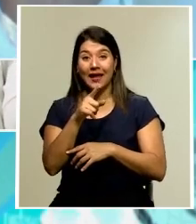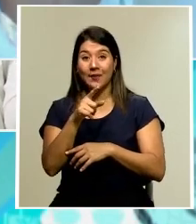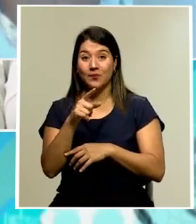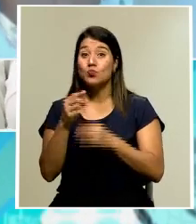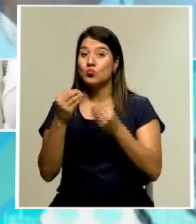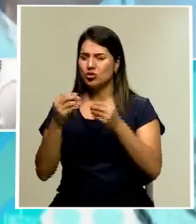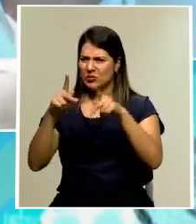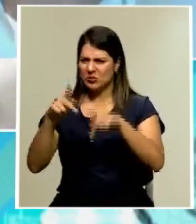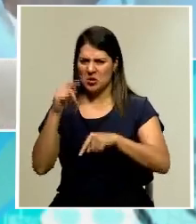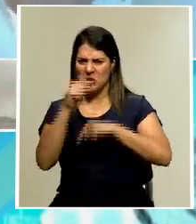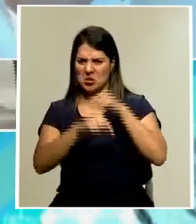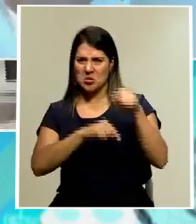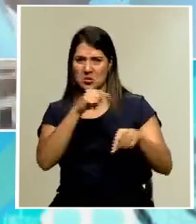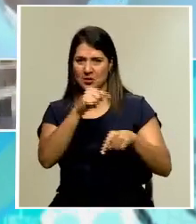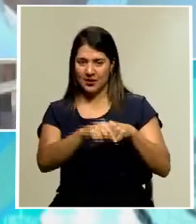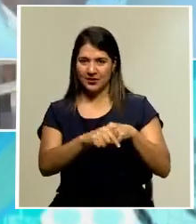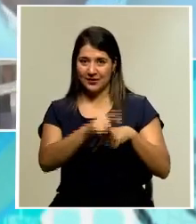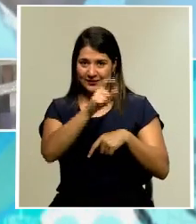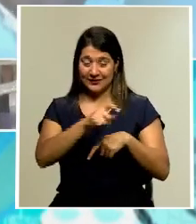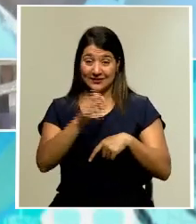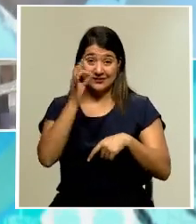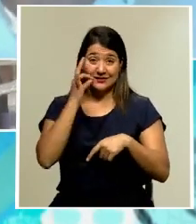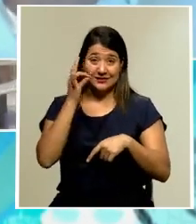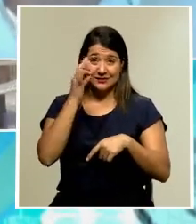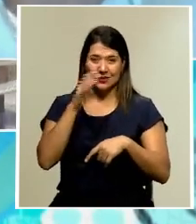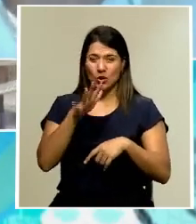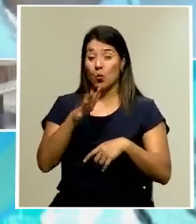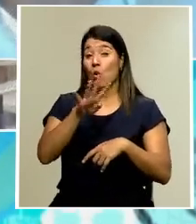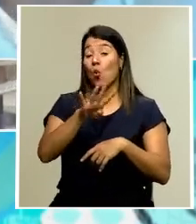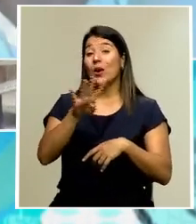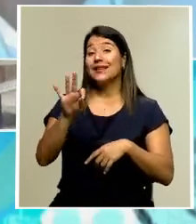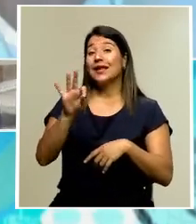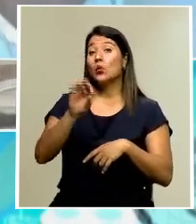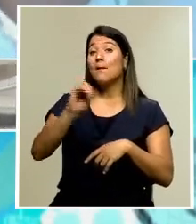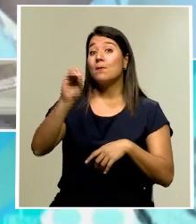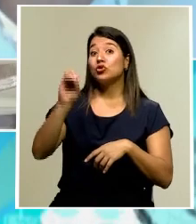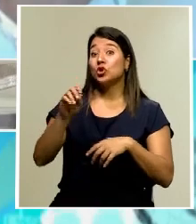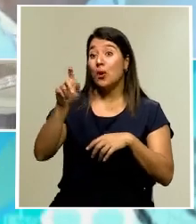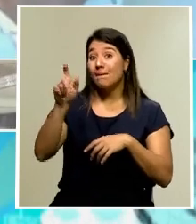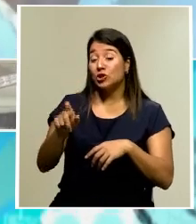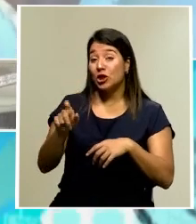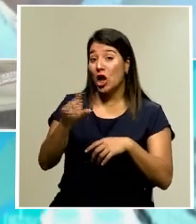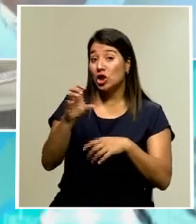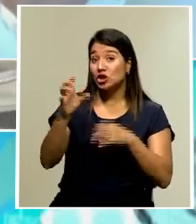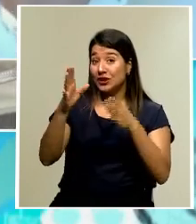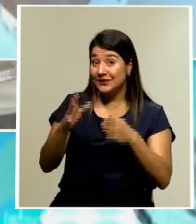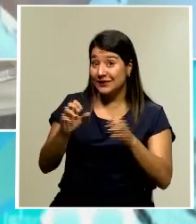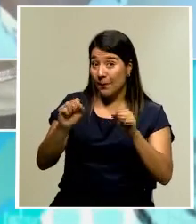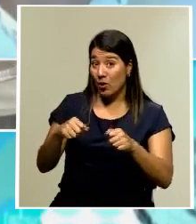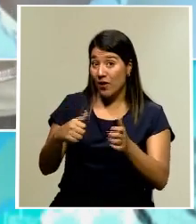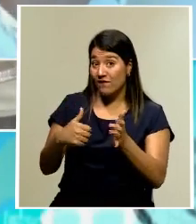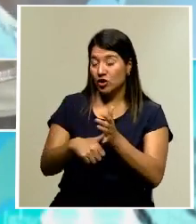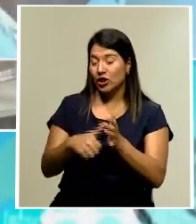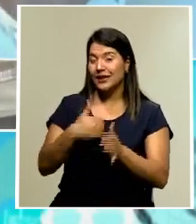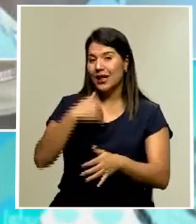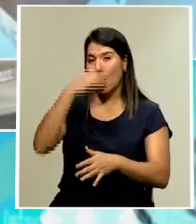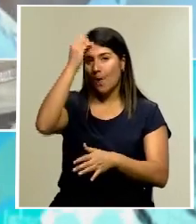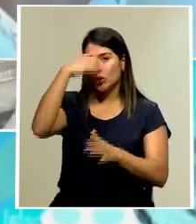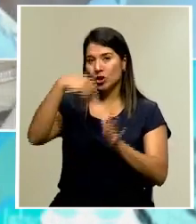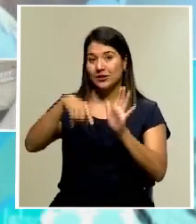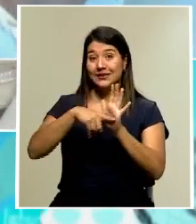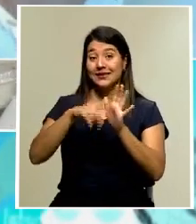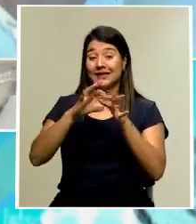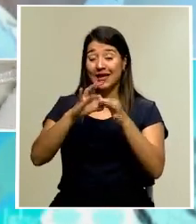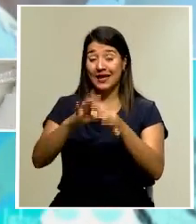importante, ¿verdad? Estamos hablando de 49% de la población electoral costarricense tiene una opinión negativa de don José